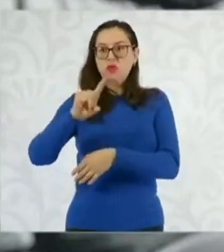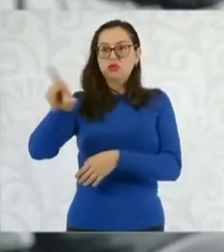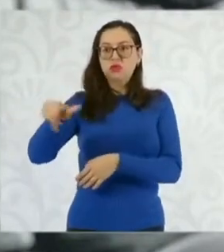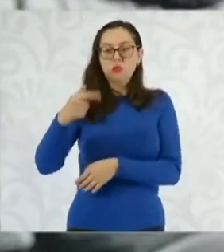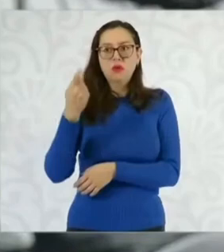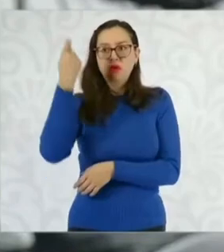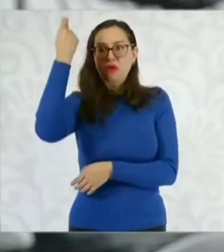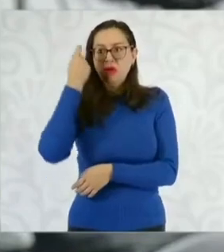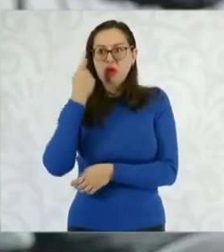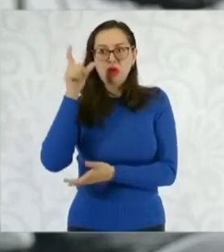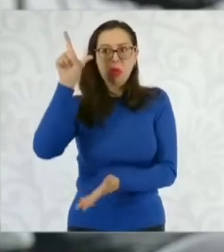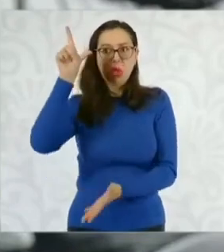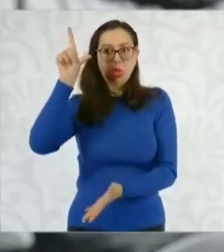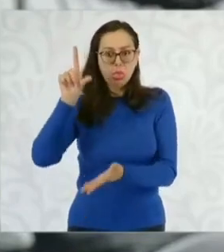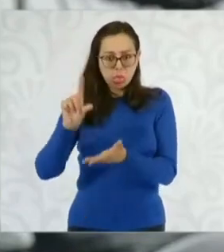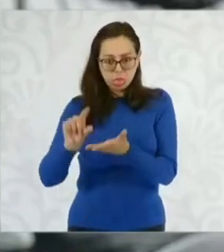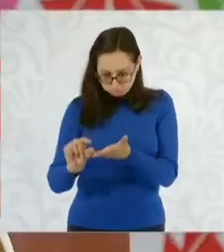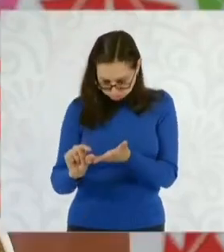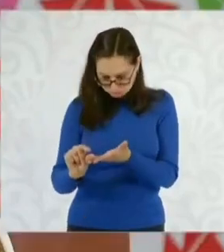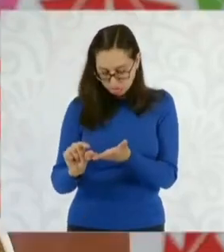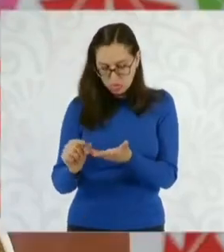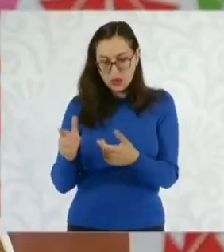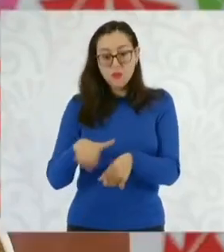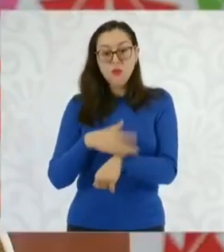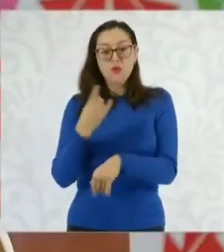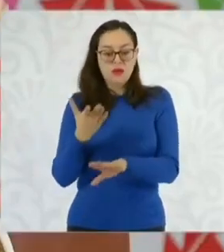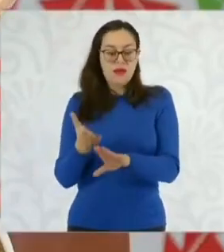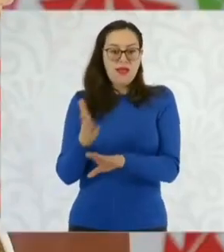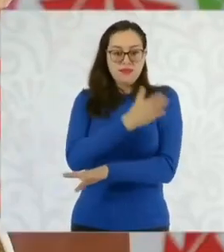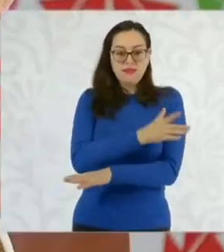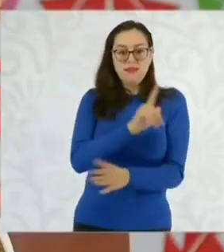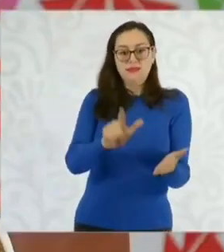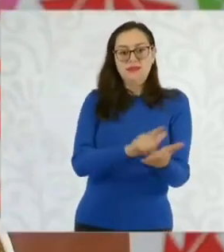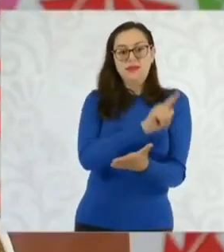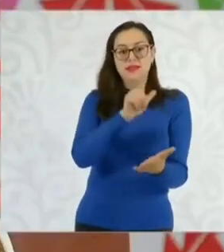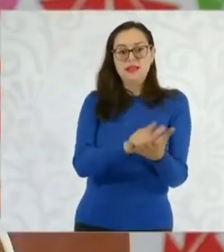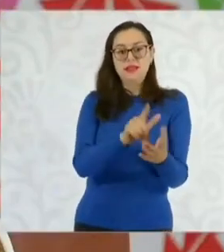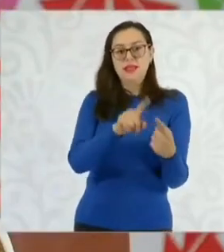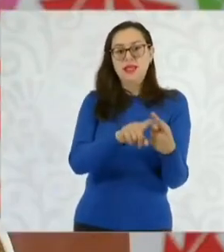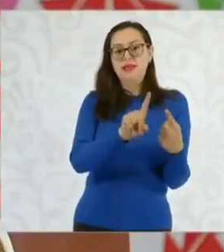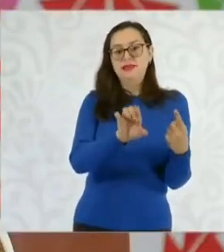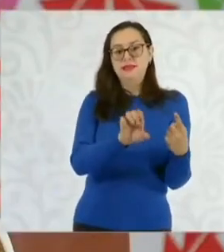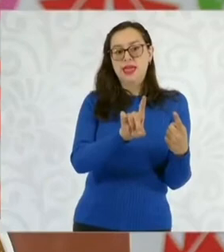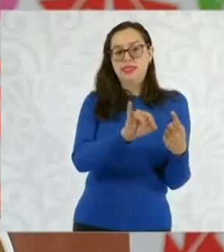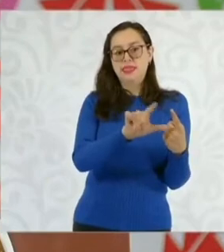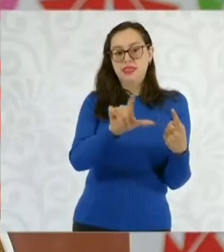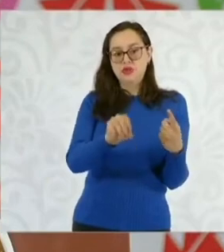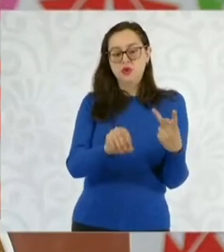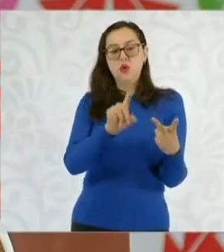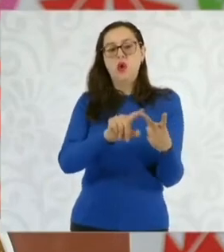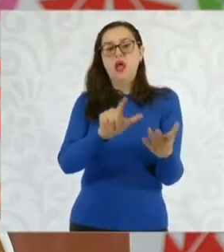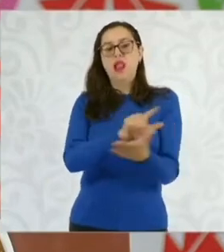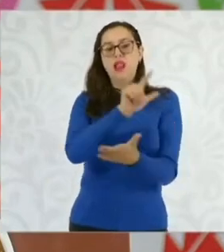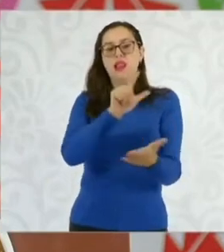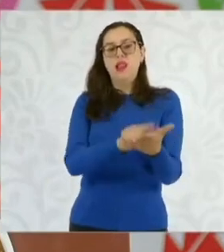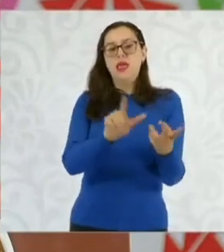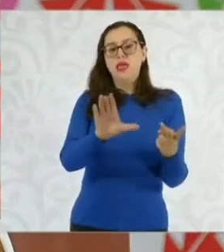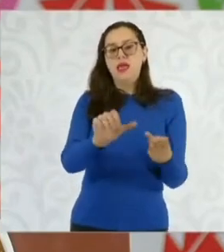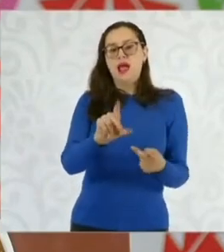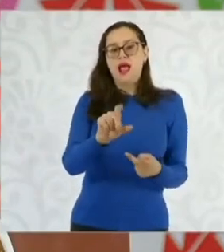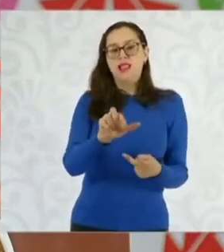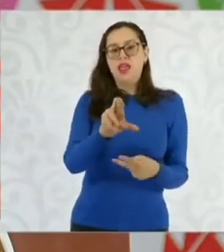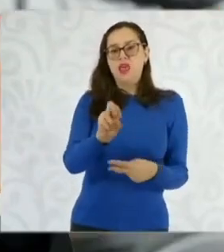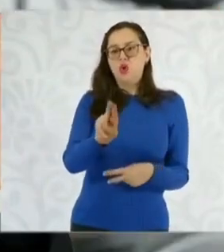Ernesto Zedillo y la del gobierno de Calderón para el caso del ISSSTE, pudieran equipararse. Ya se había hecho un esfuerzo muy